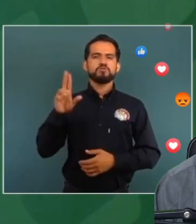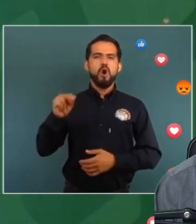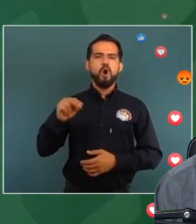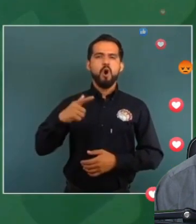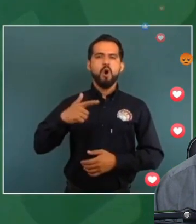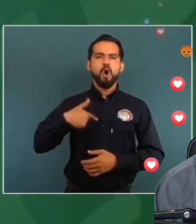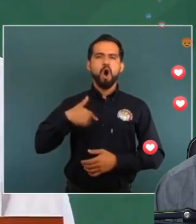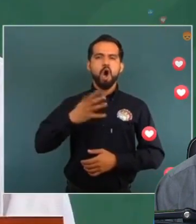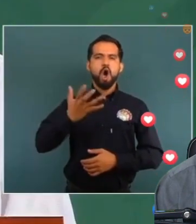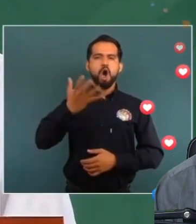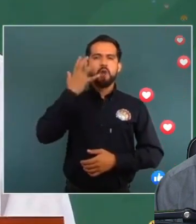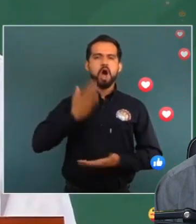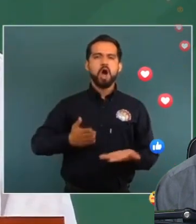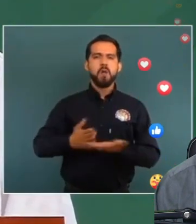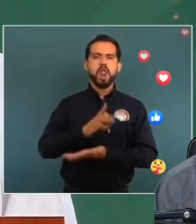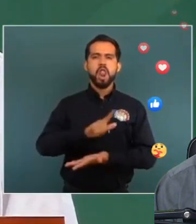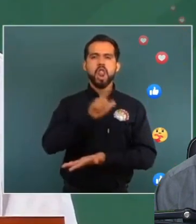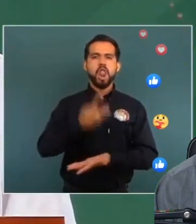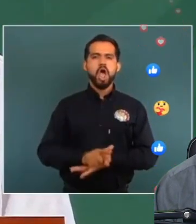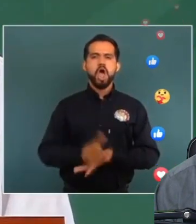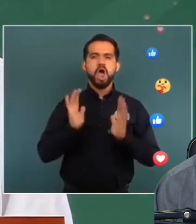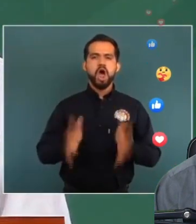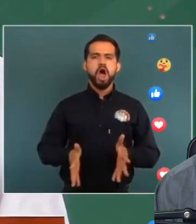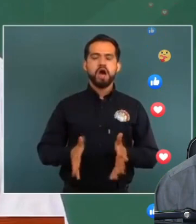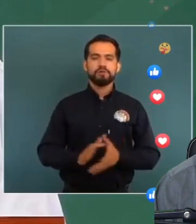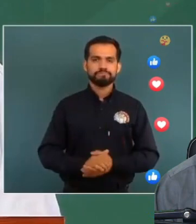temblar la mano, la ley es la ley.